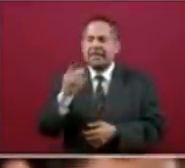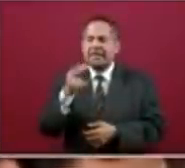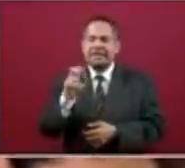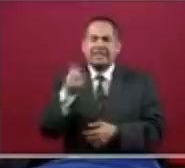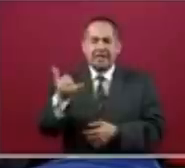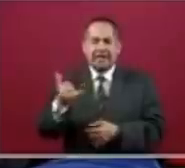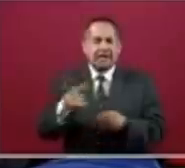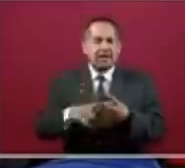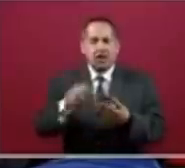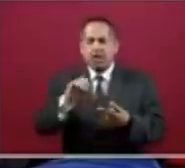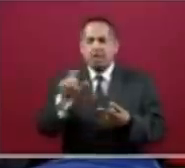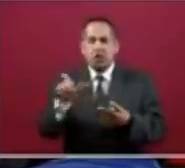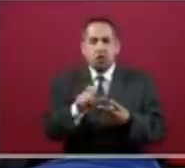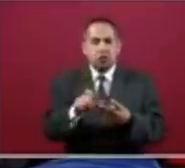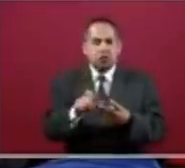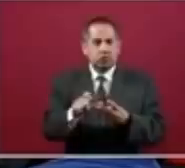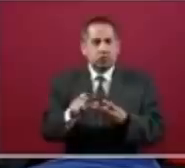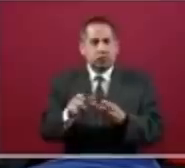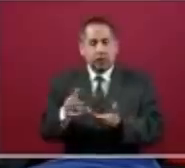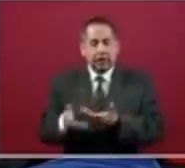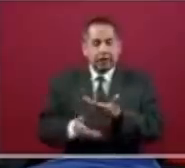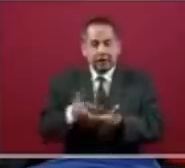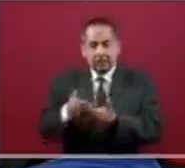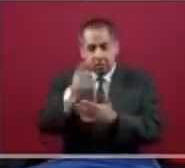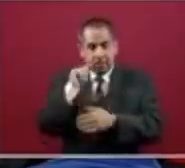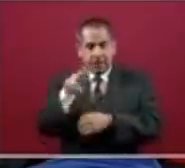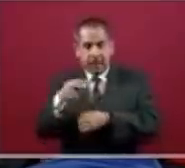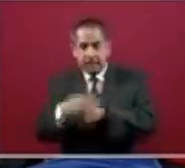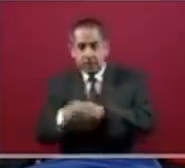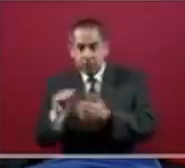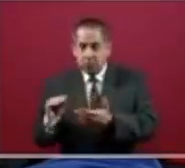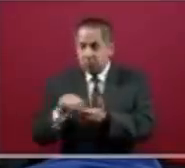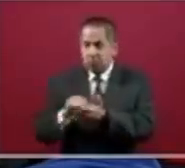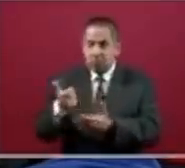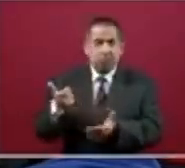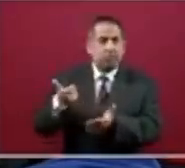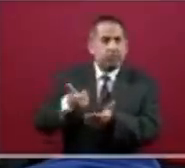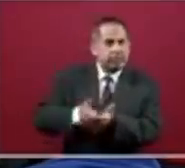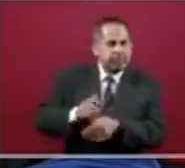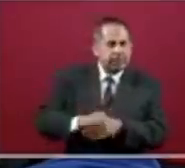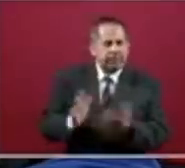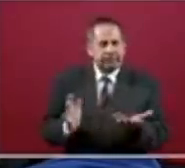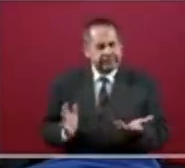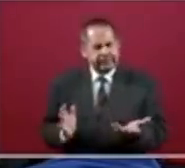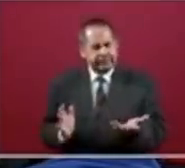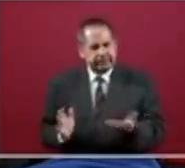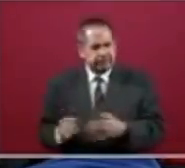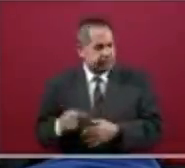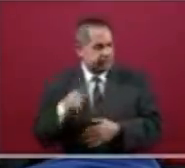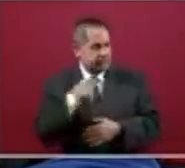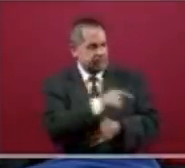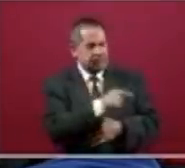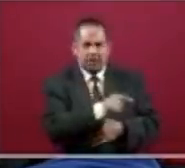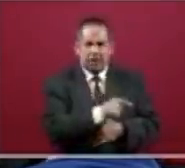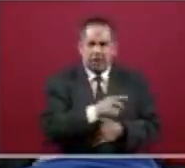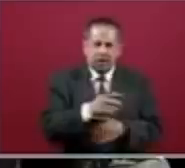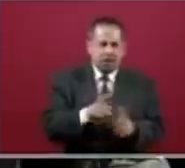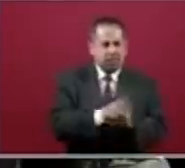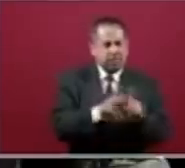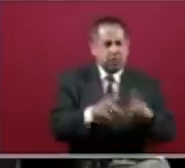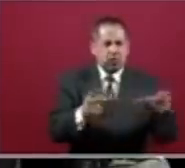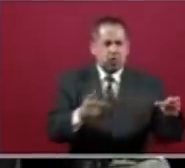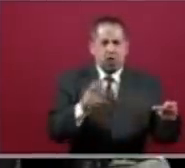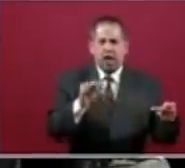monopolio y cobraran por los servicios que ofrecen a los televidentes. La señora no podría firmar un artículo en el periódico Reforma